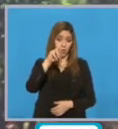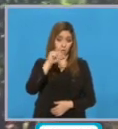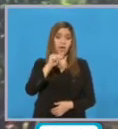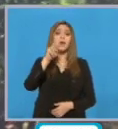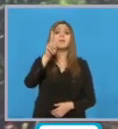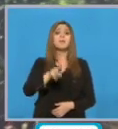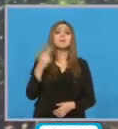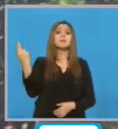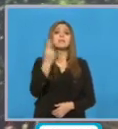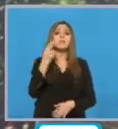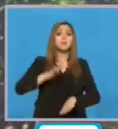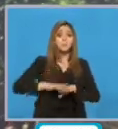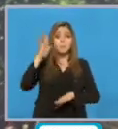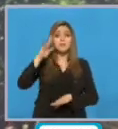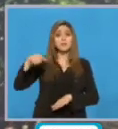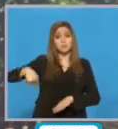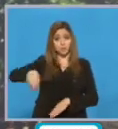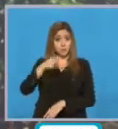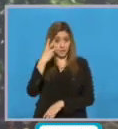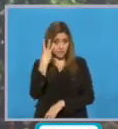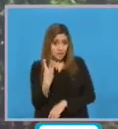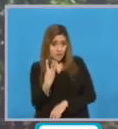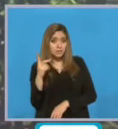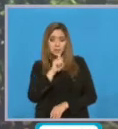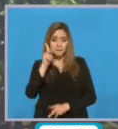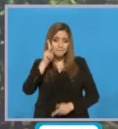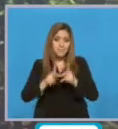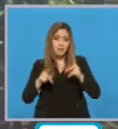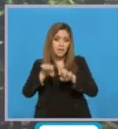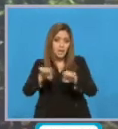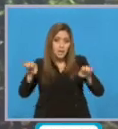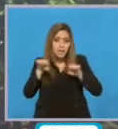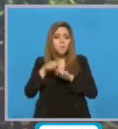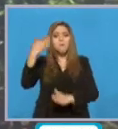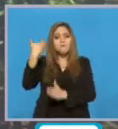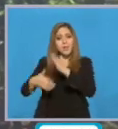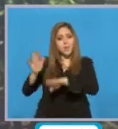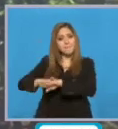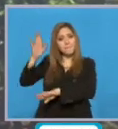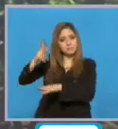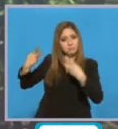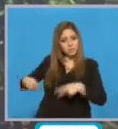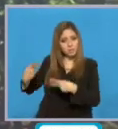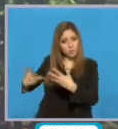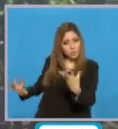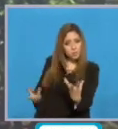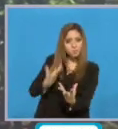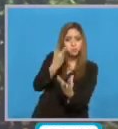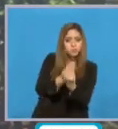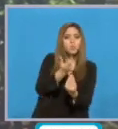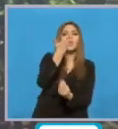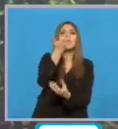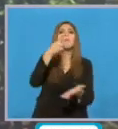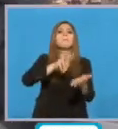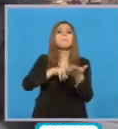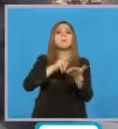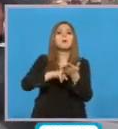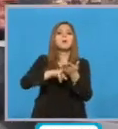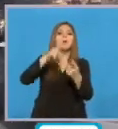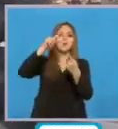pues somos más integrantes del equipo, nosotros solo somos una parte de la representación Sí. y necesitamos costear tanto los